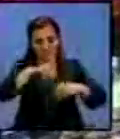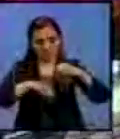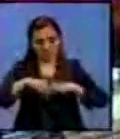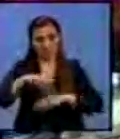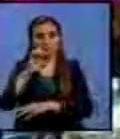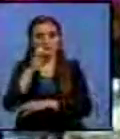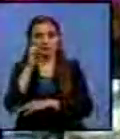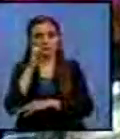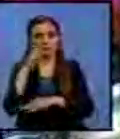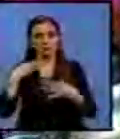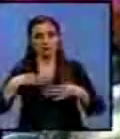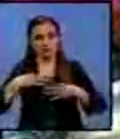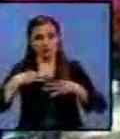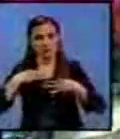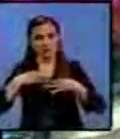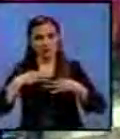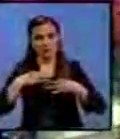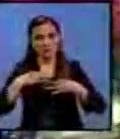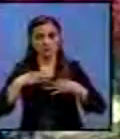ropa, de igual forma